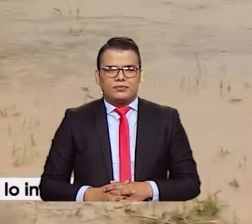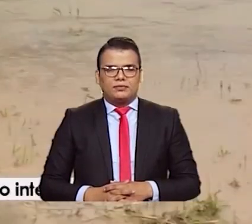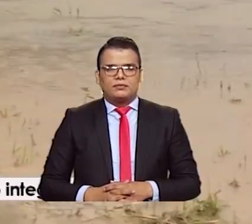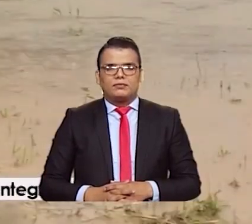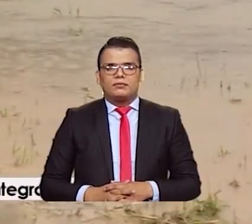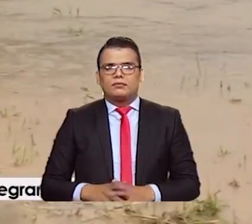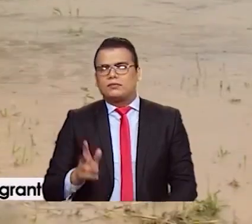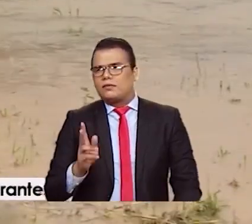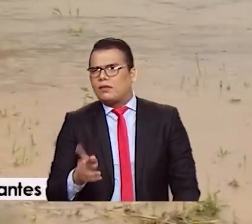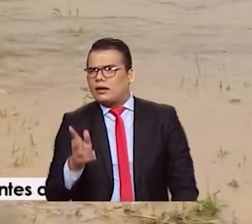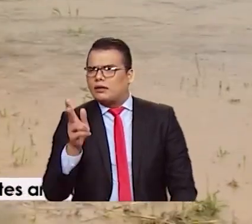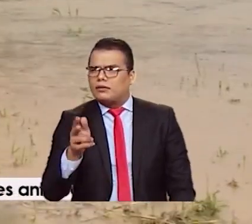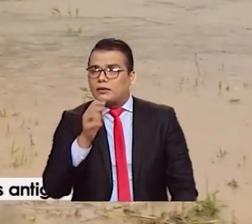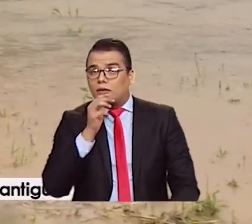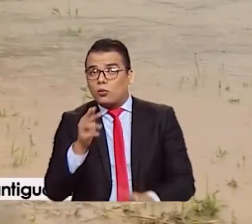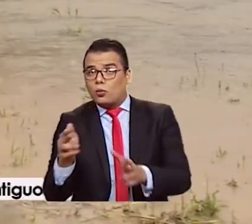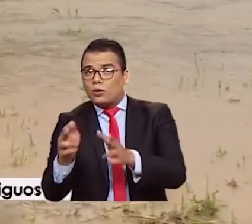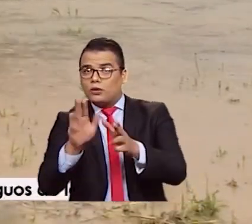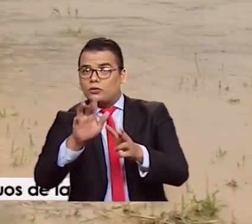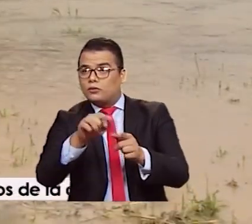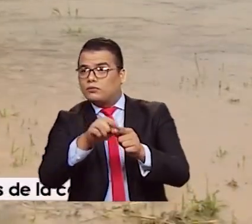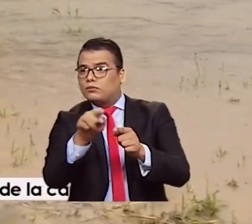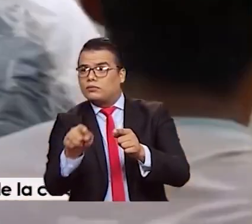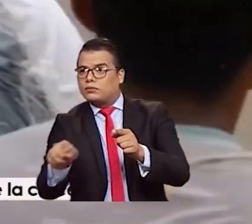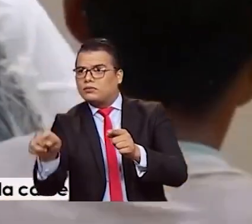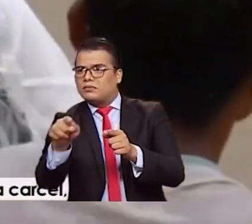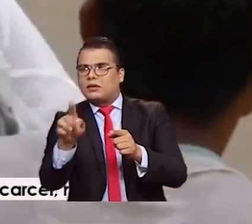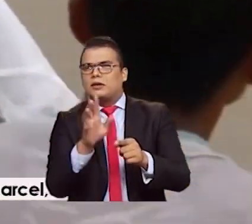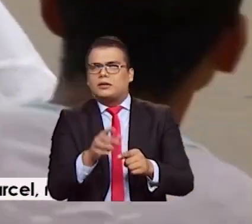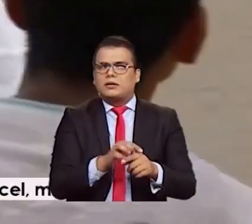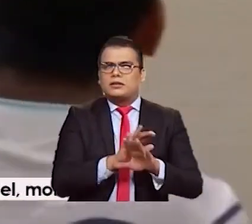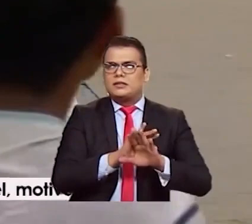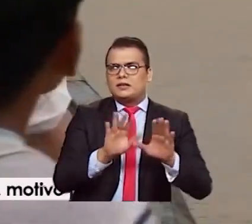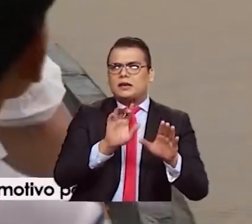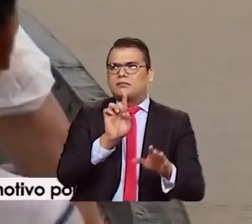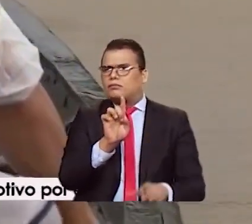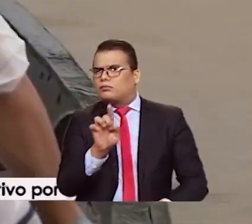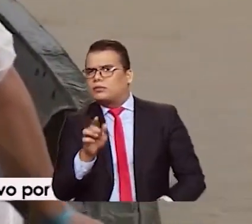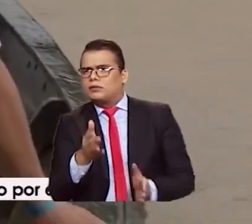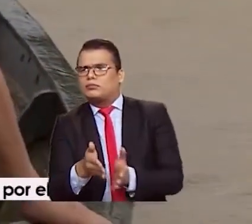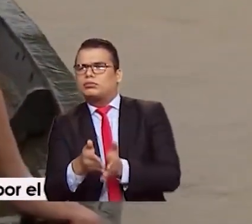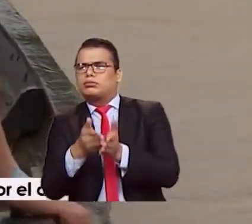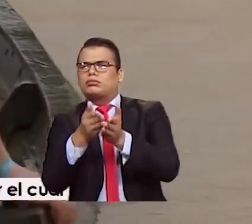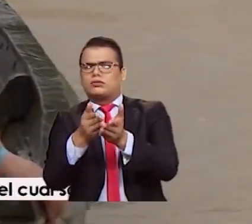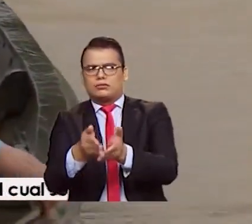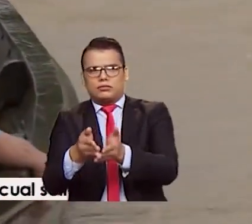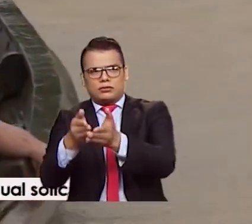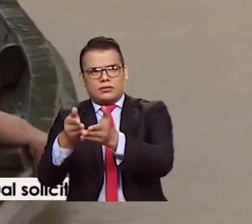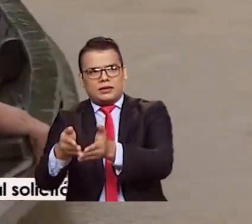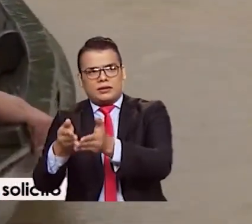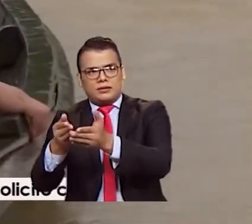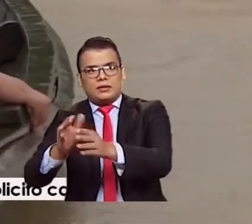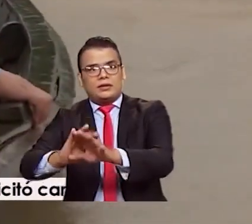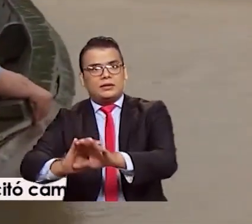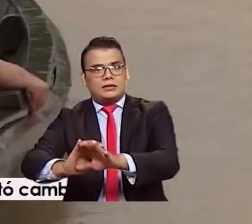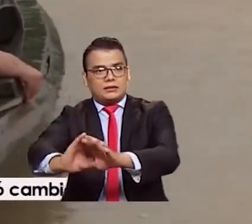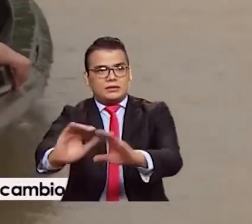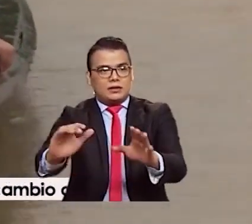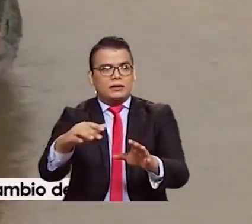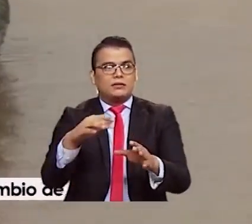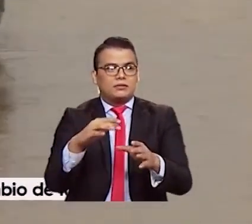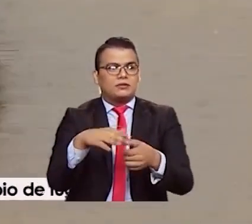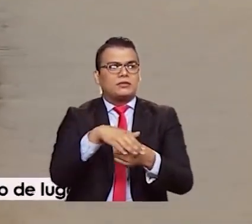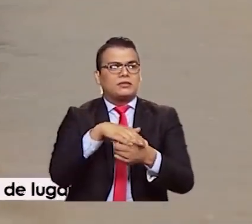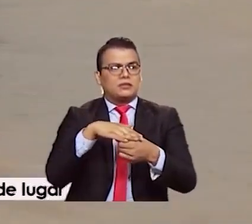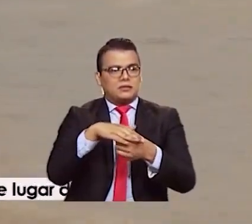Avanzamos y en este brazo del río tuvimos que pasar su corriente. El trazado, las condiciones, como si fuera un límite de la naturaleza, cambiaron